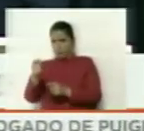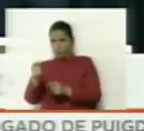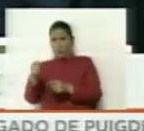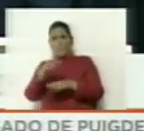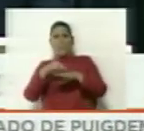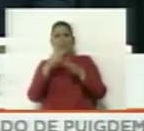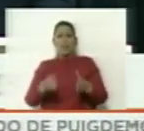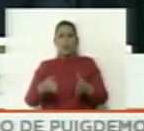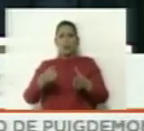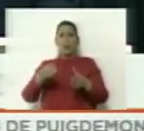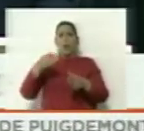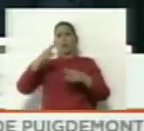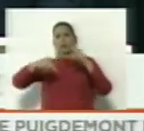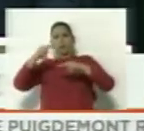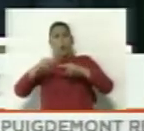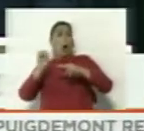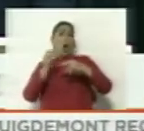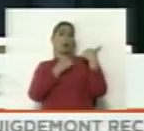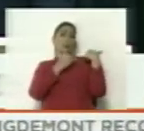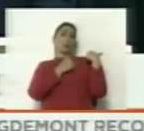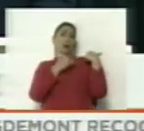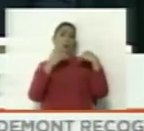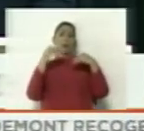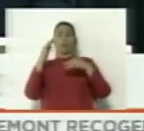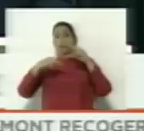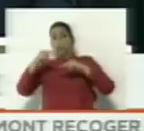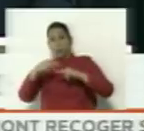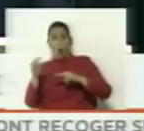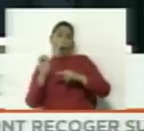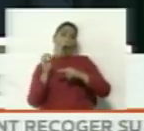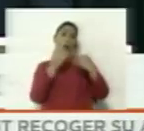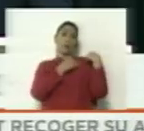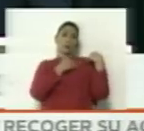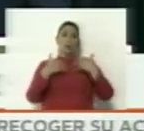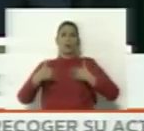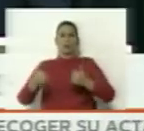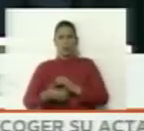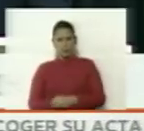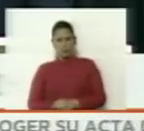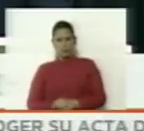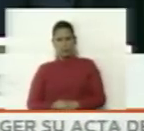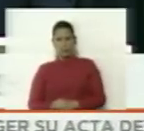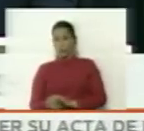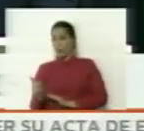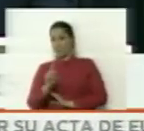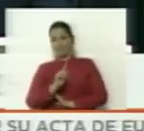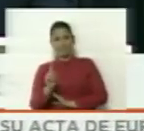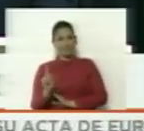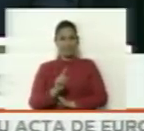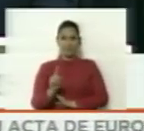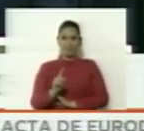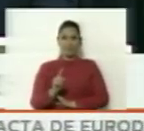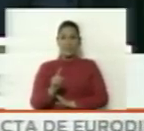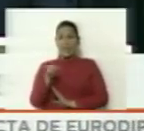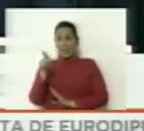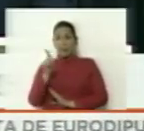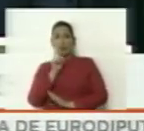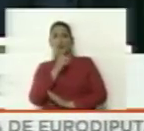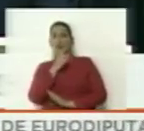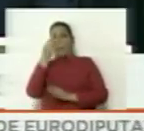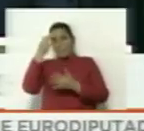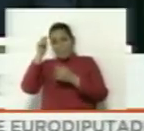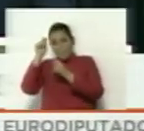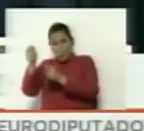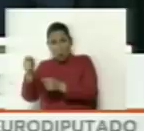Infraestructura? O responsable de Infraestructura, o responsable de la salud. No, él nombró a una supuesta